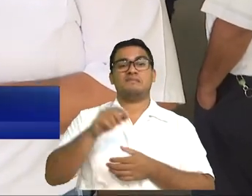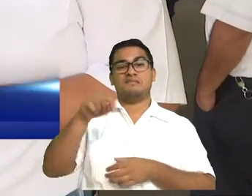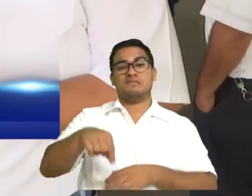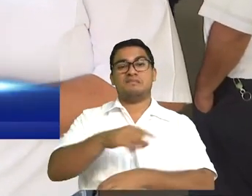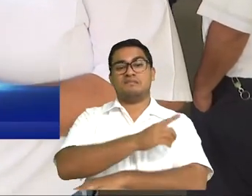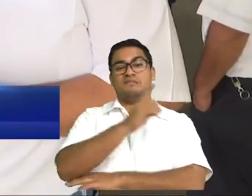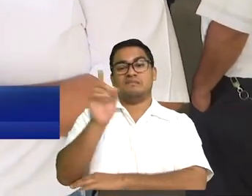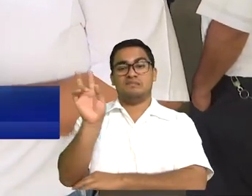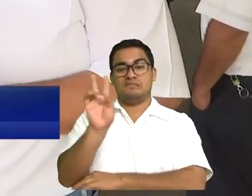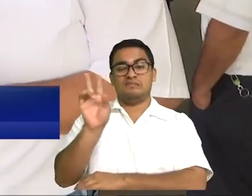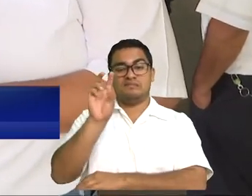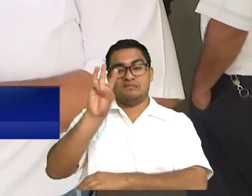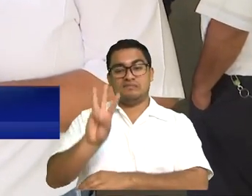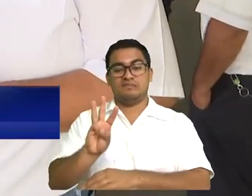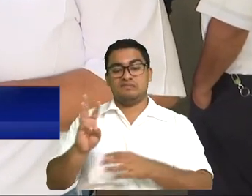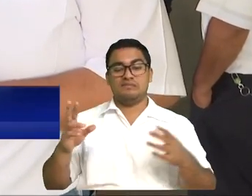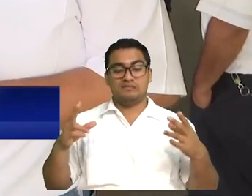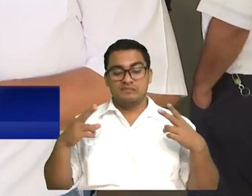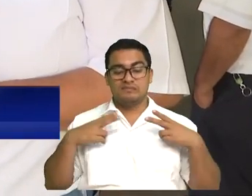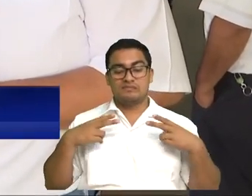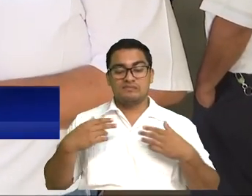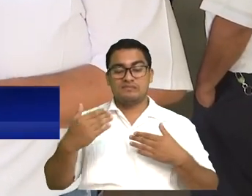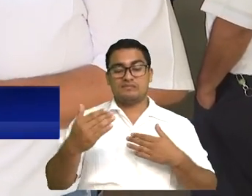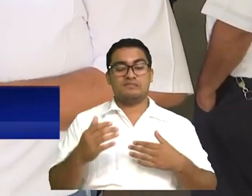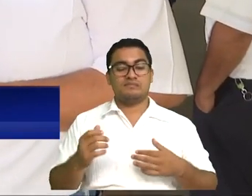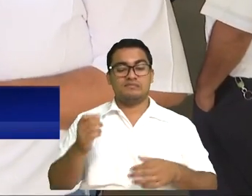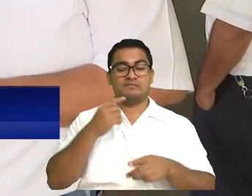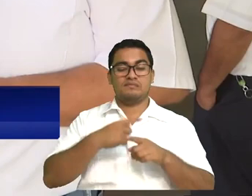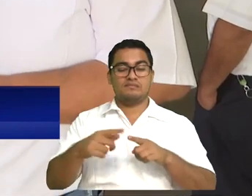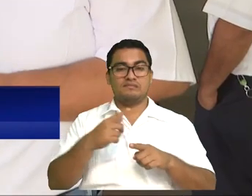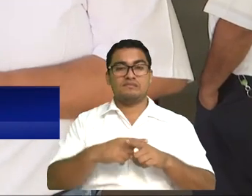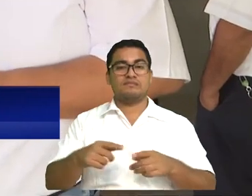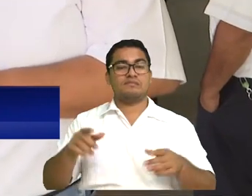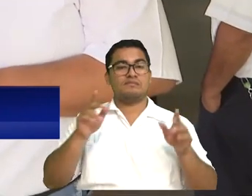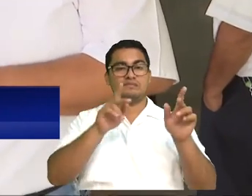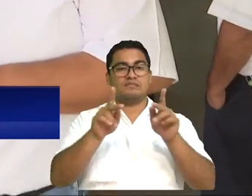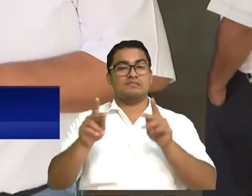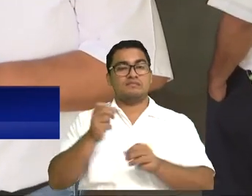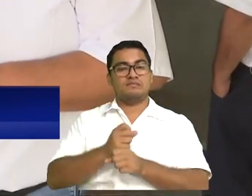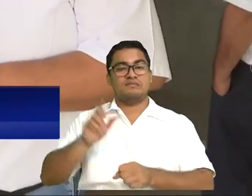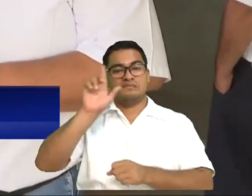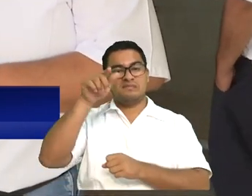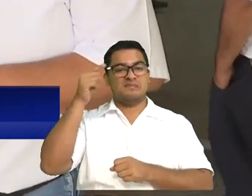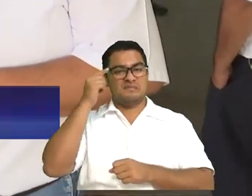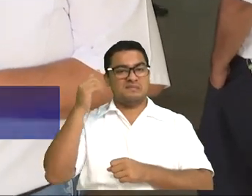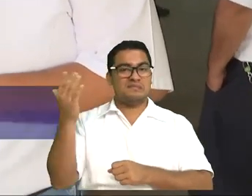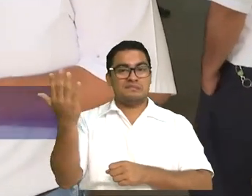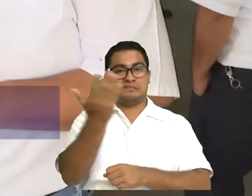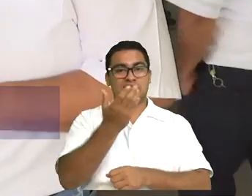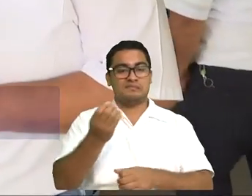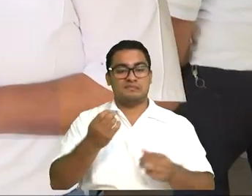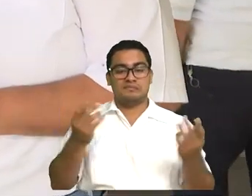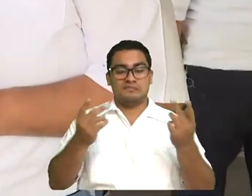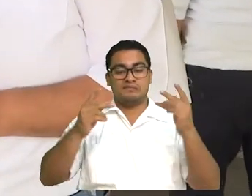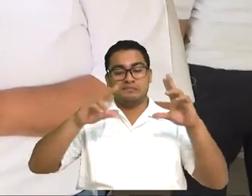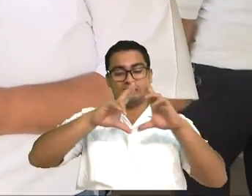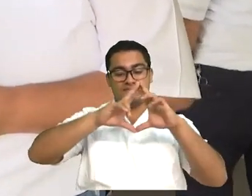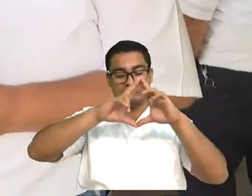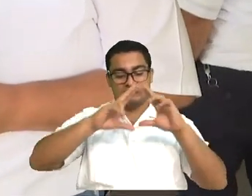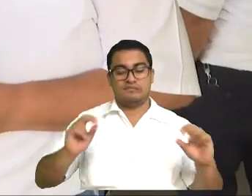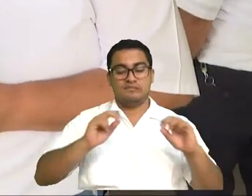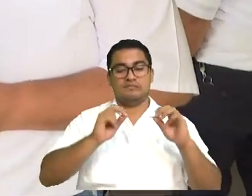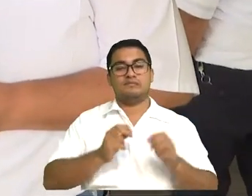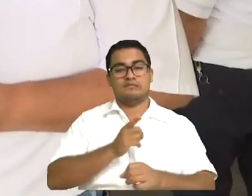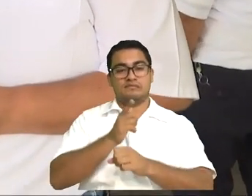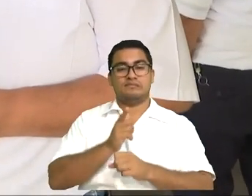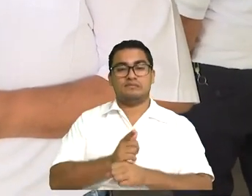el gobierno de Nicaragua procederá a adelantar el salario del resto de trabajadores del Estado nicaragüense. Con